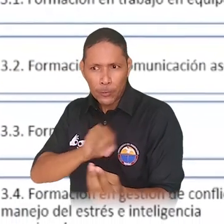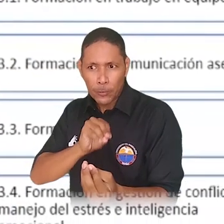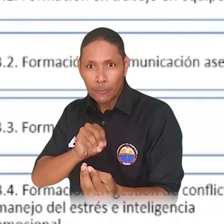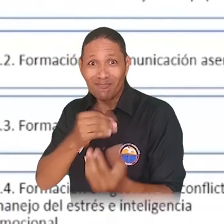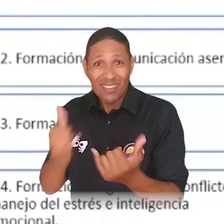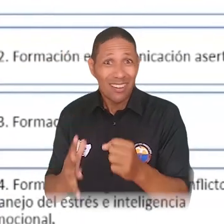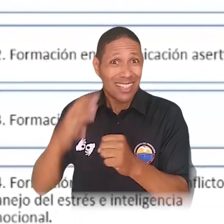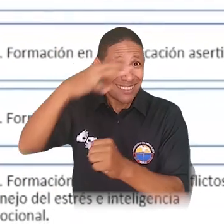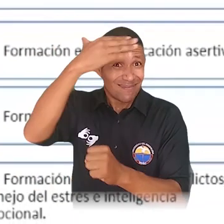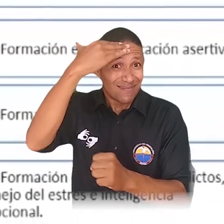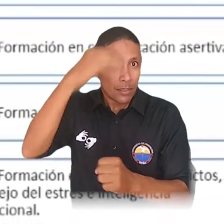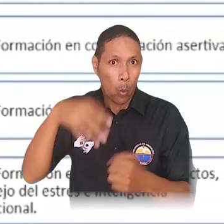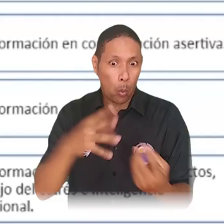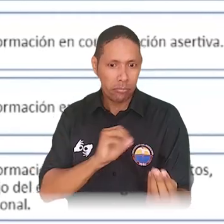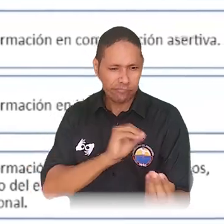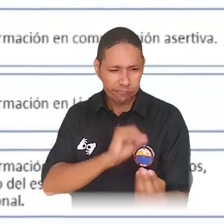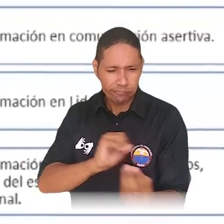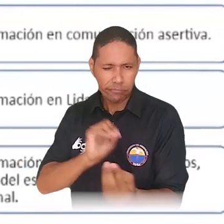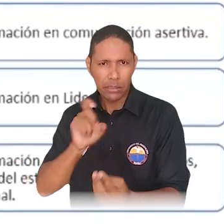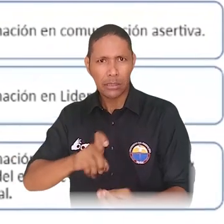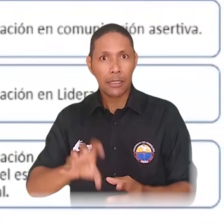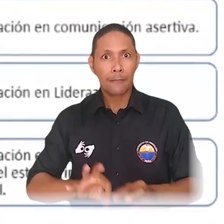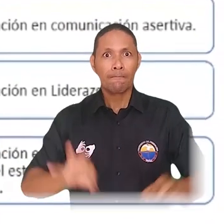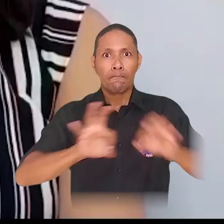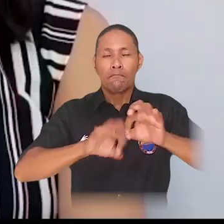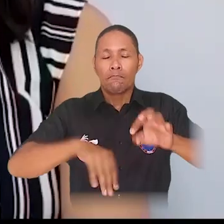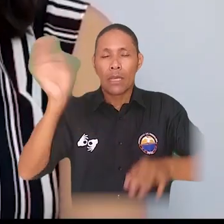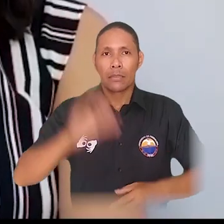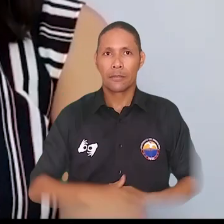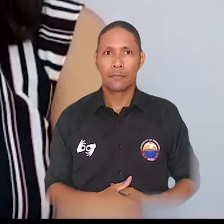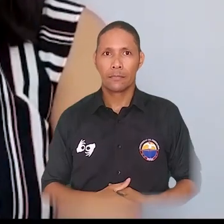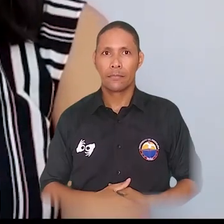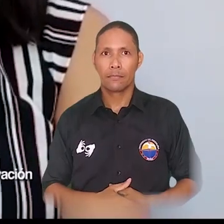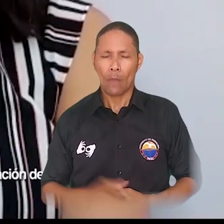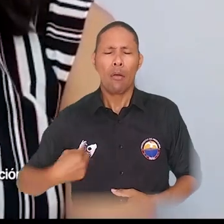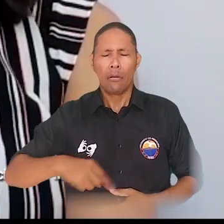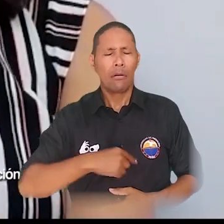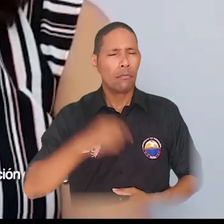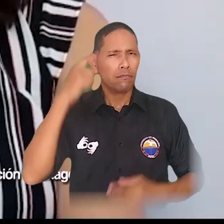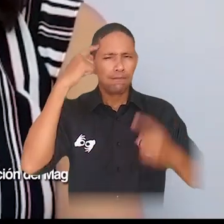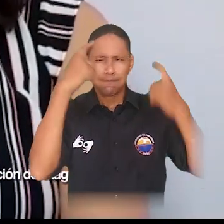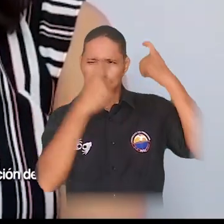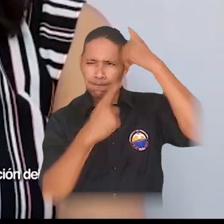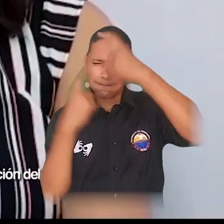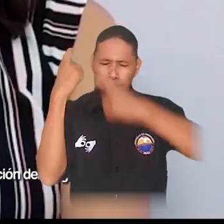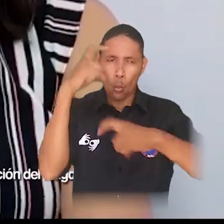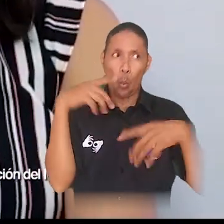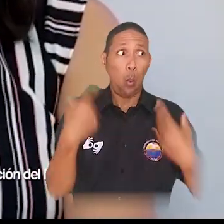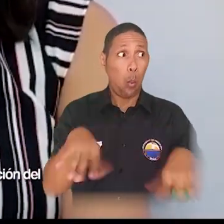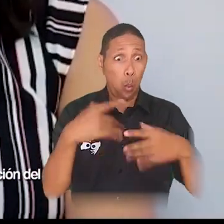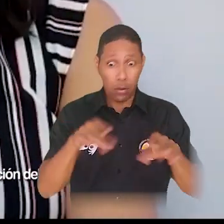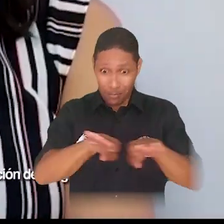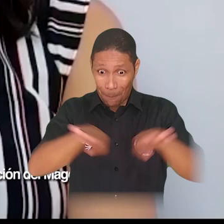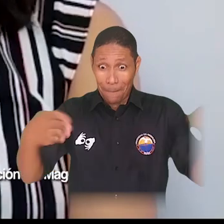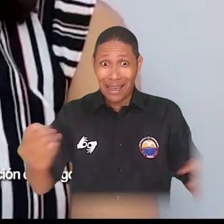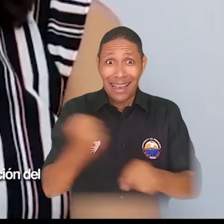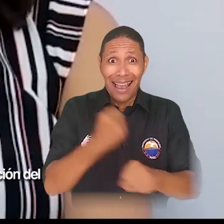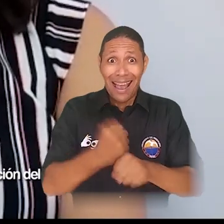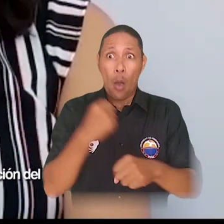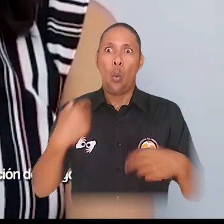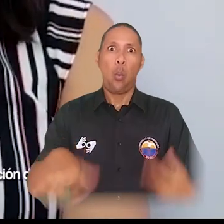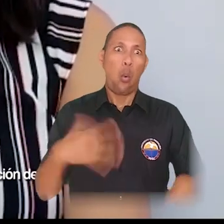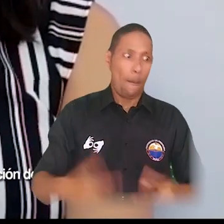en medio de esta emergencia social y sanitaria. El balance, podemos decir con total seguridad, que fue muy